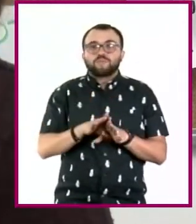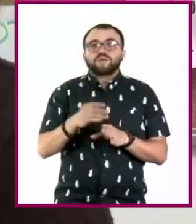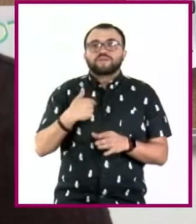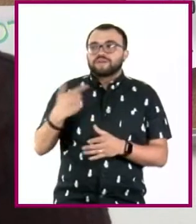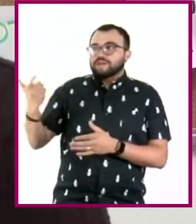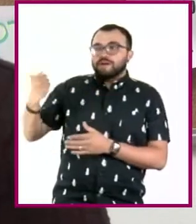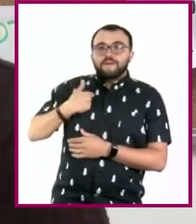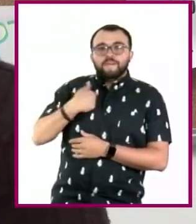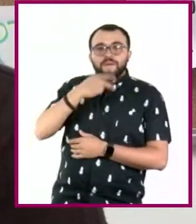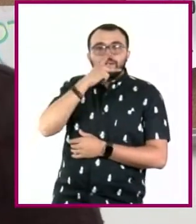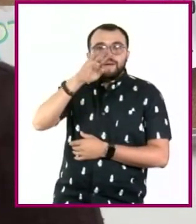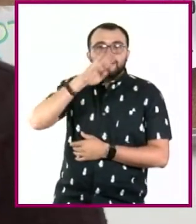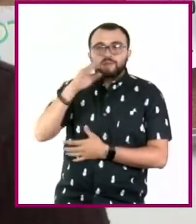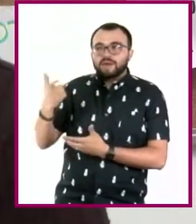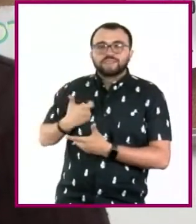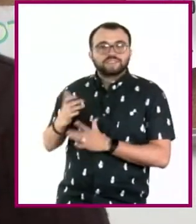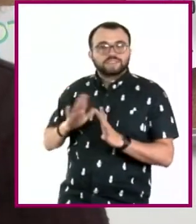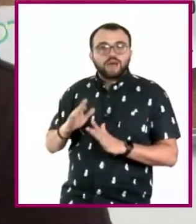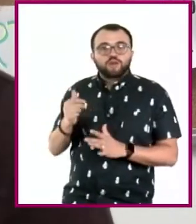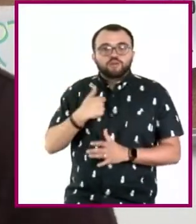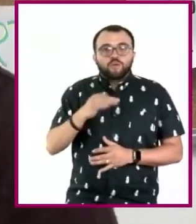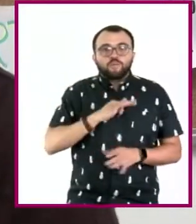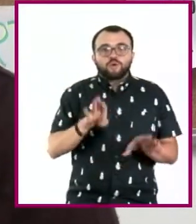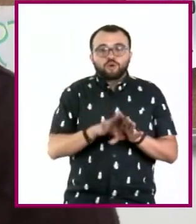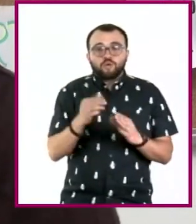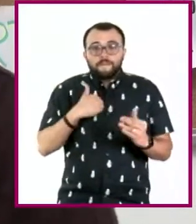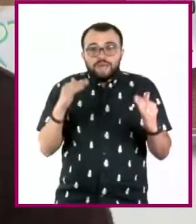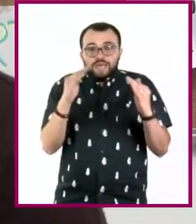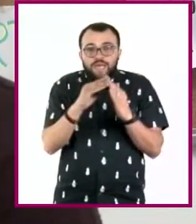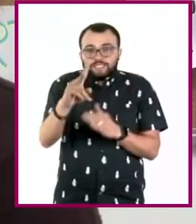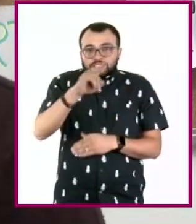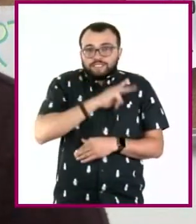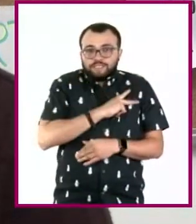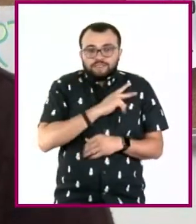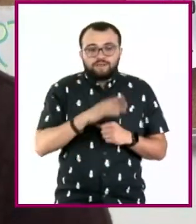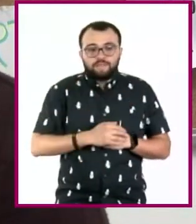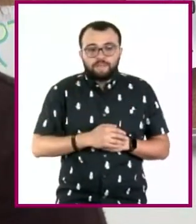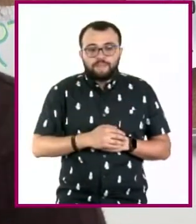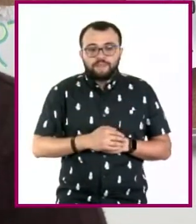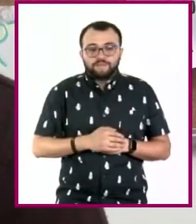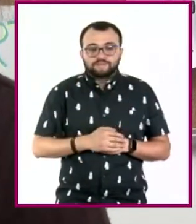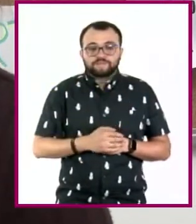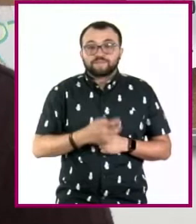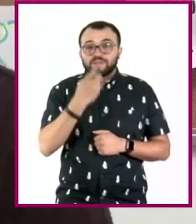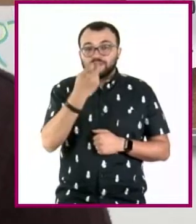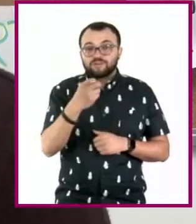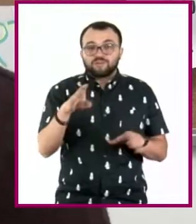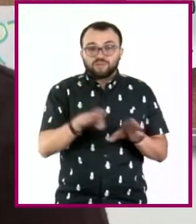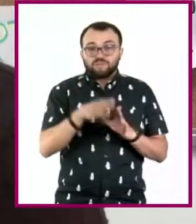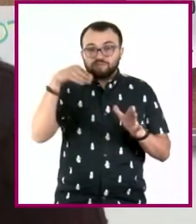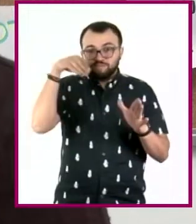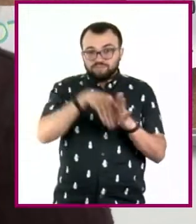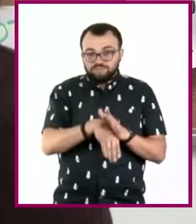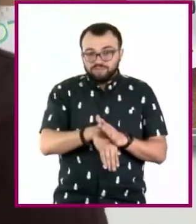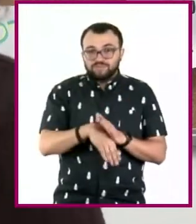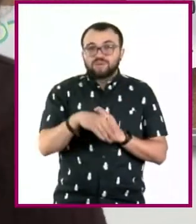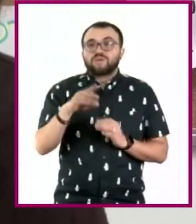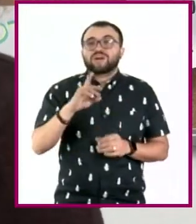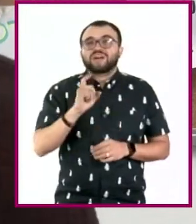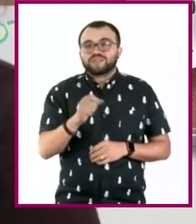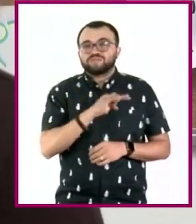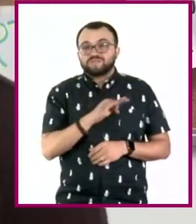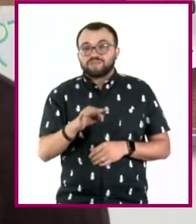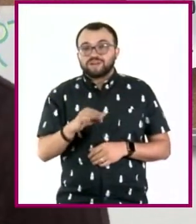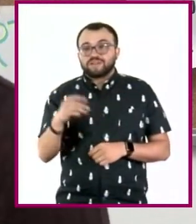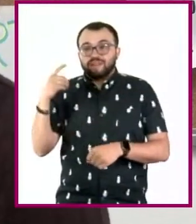económica respecto de los padres y establecer un hogar propio. Las debilidades de la inserción laboral de los jóvenes afectan no